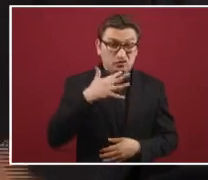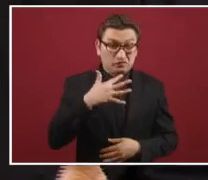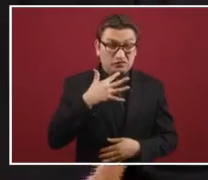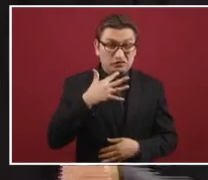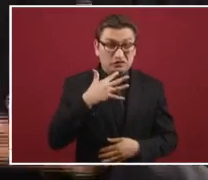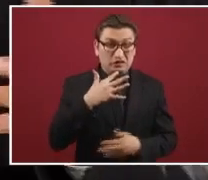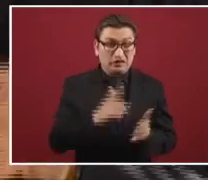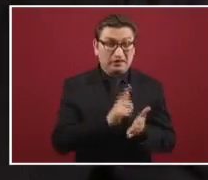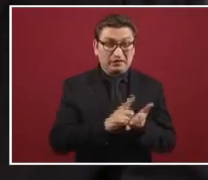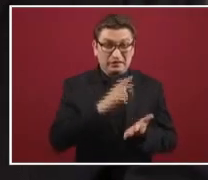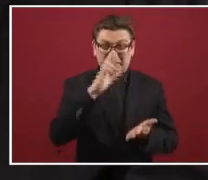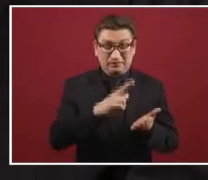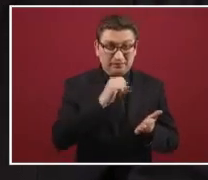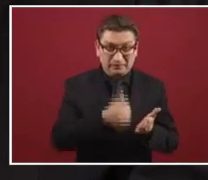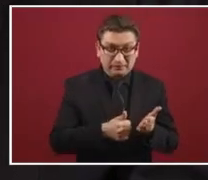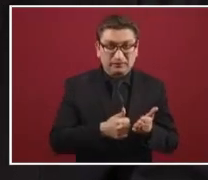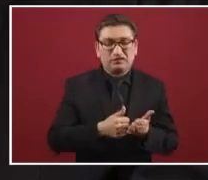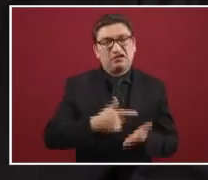que no lo era,